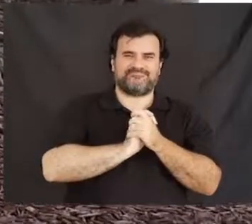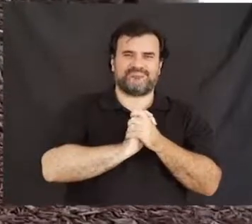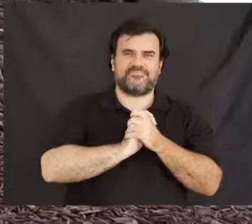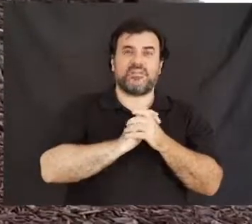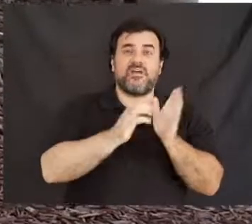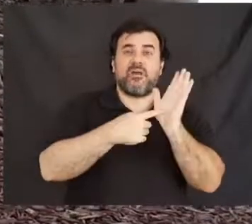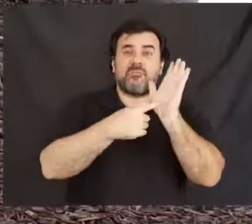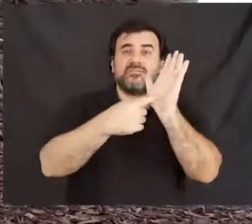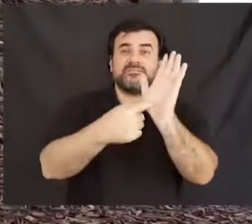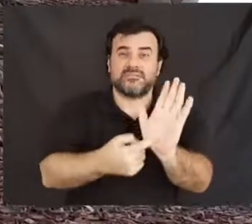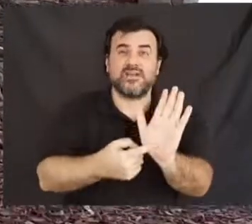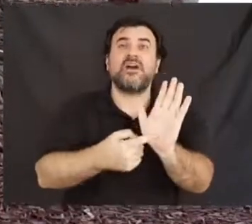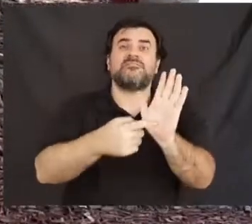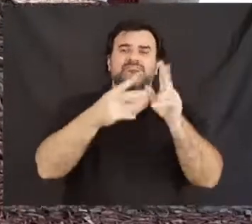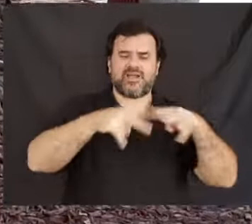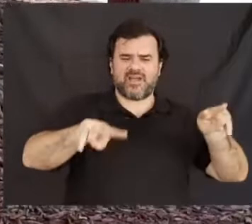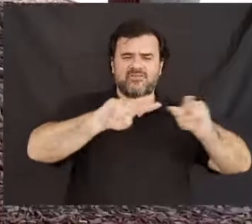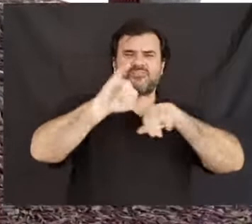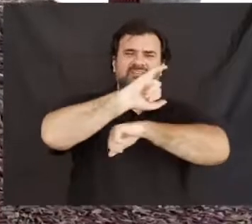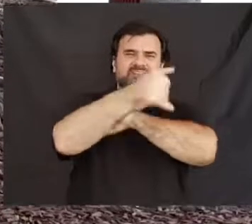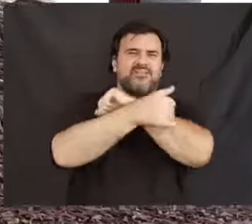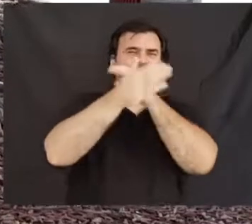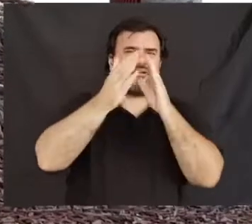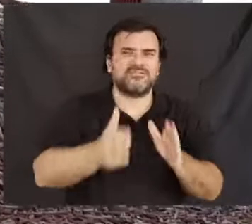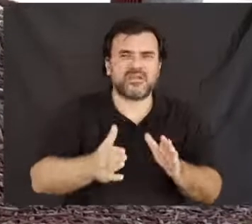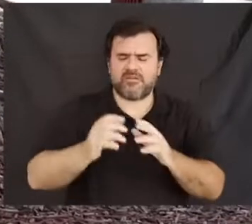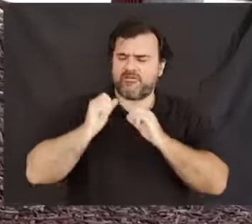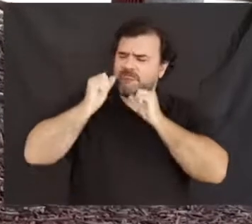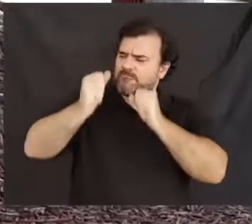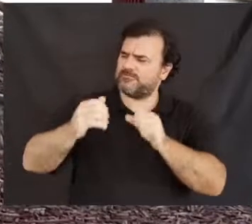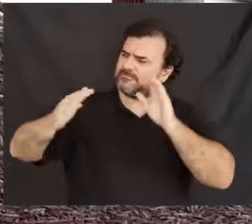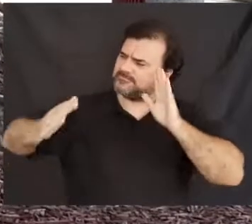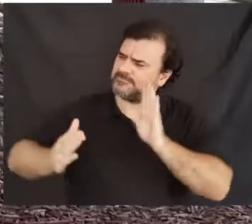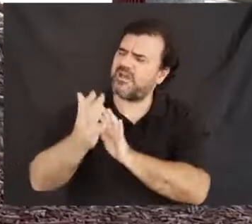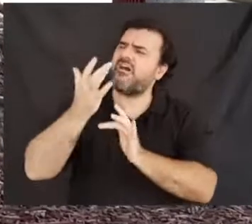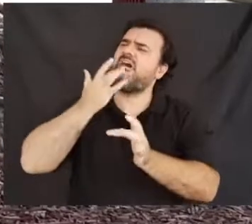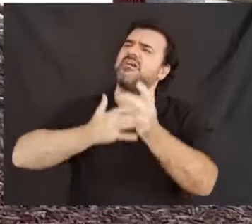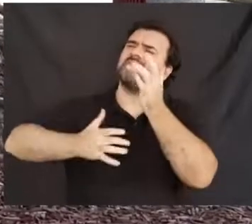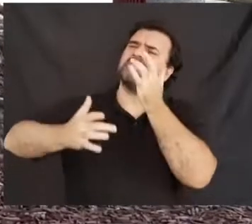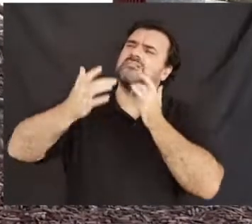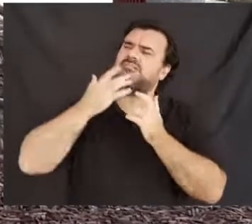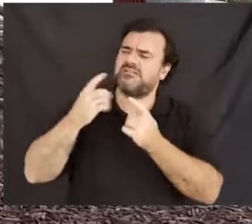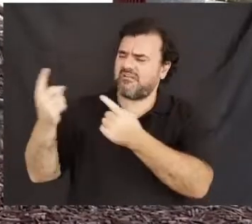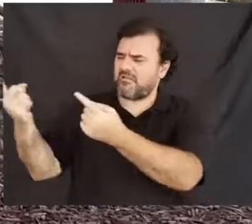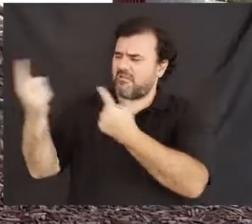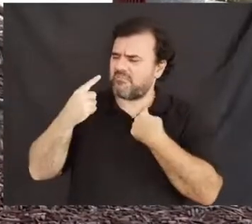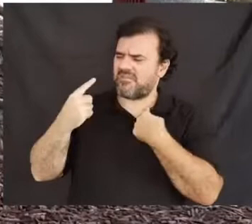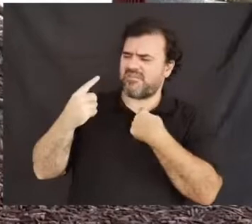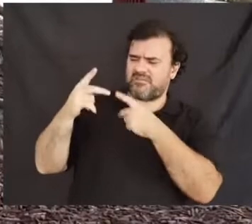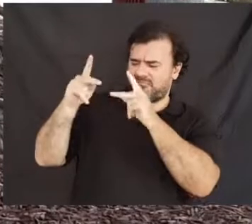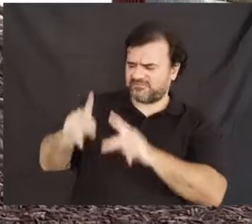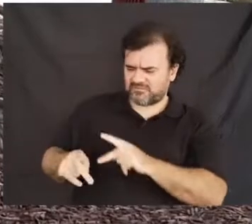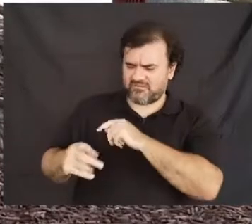Nos has mostrado la riqueza del jíbaro y su fuerza ante la necesidad y el destierro